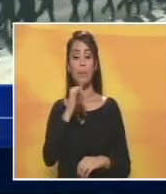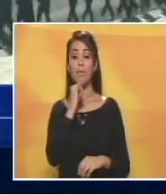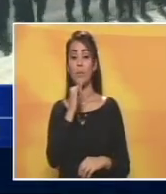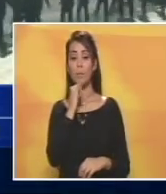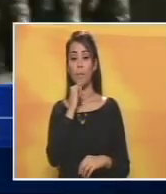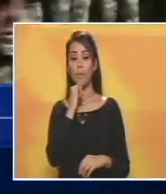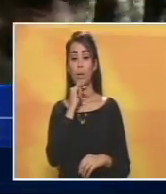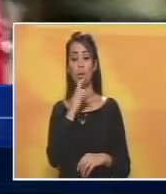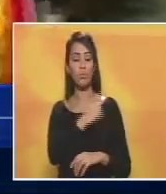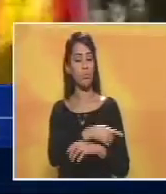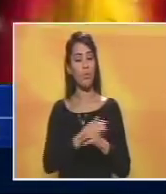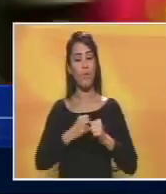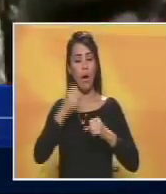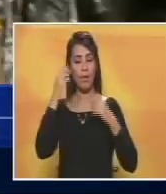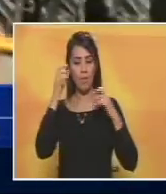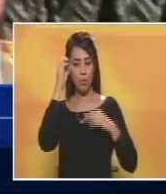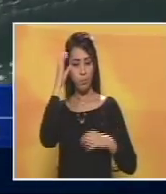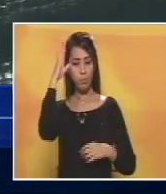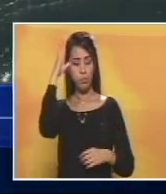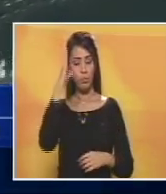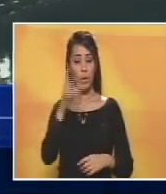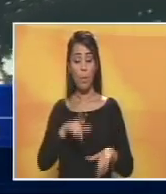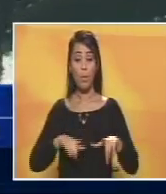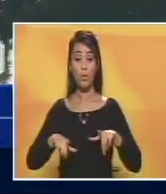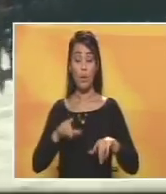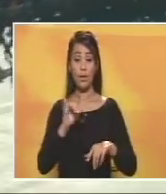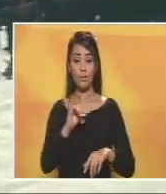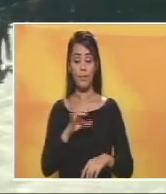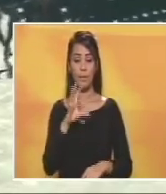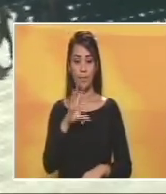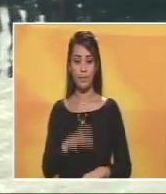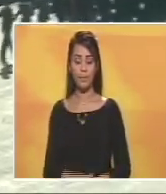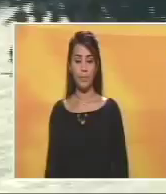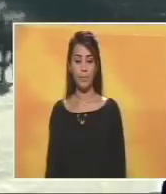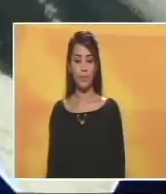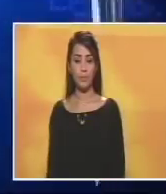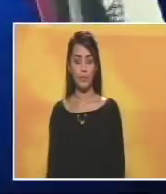mantener alto grado de preparación por tensiones en la península.